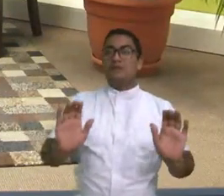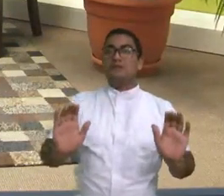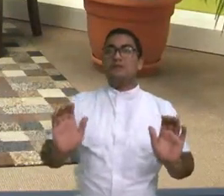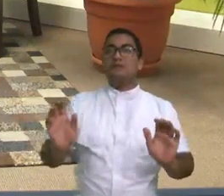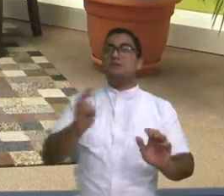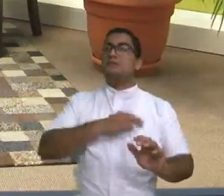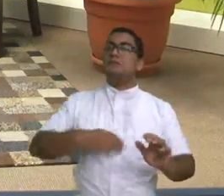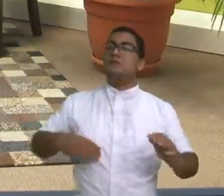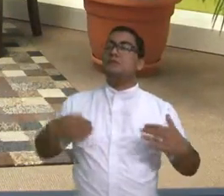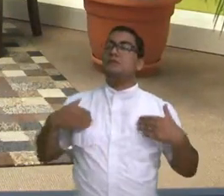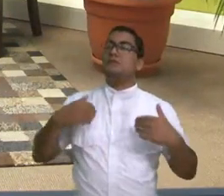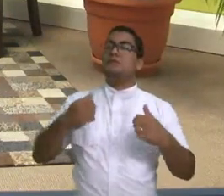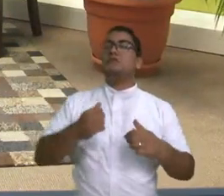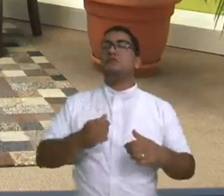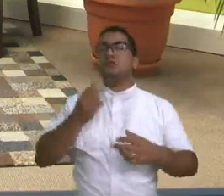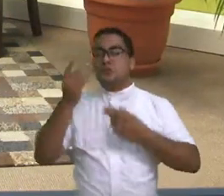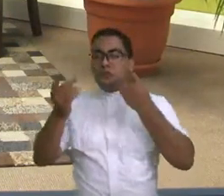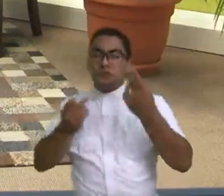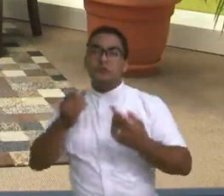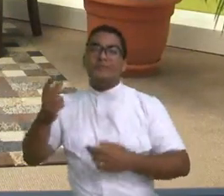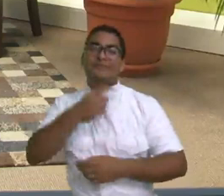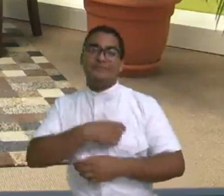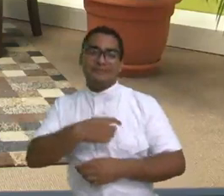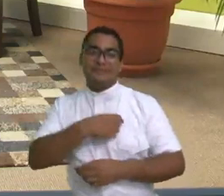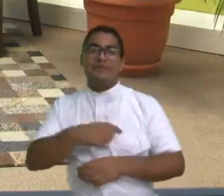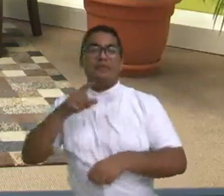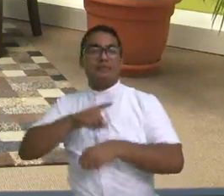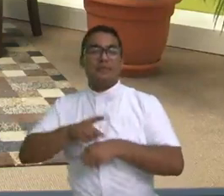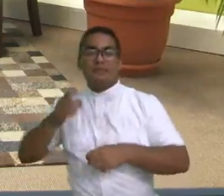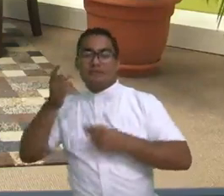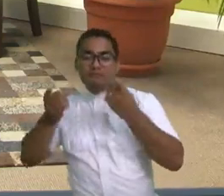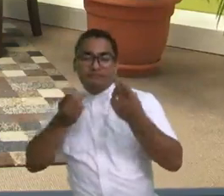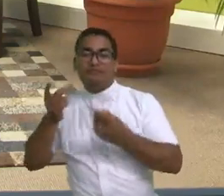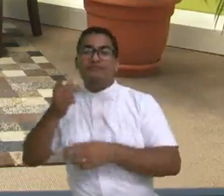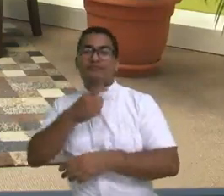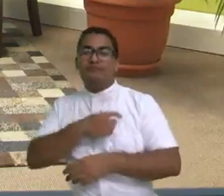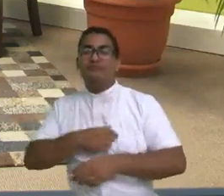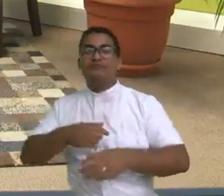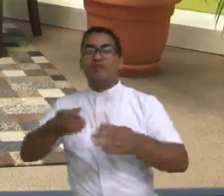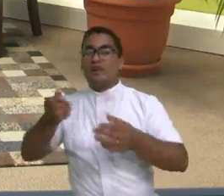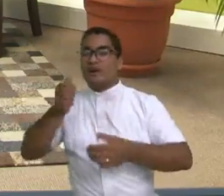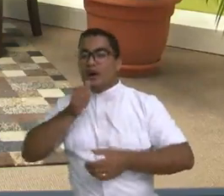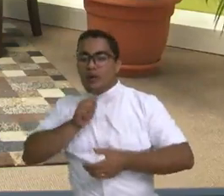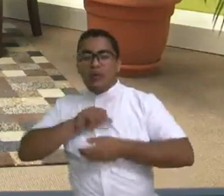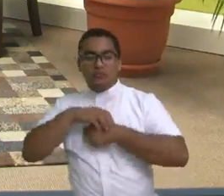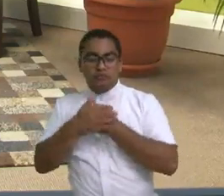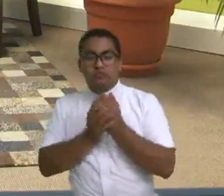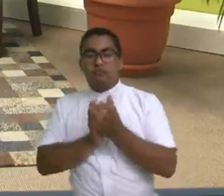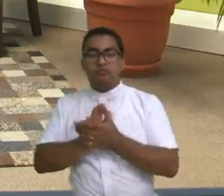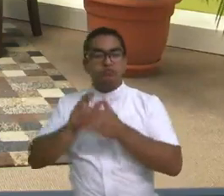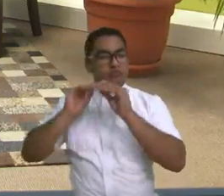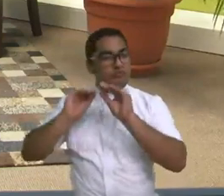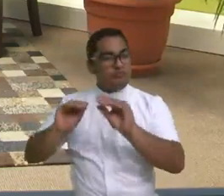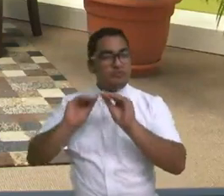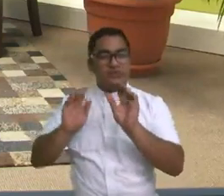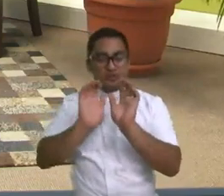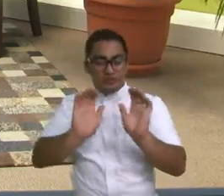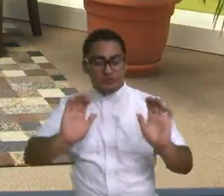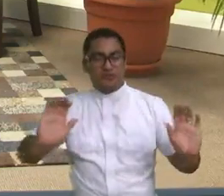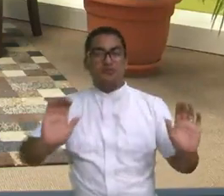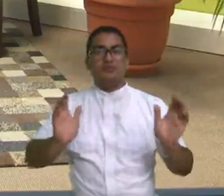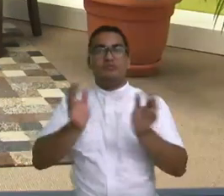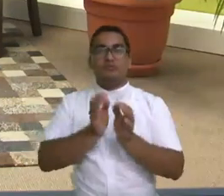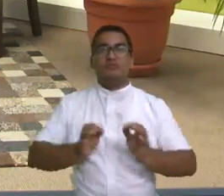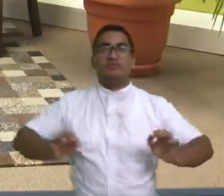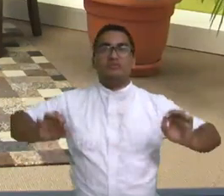Y ahorita hay una campaña bastante amplia sobre el lavado de manos, ¿verdad? Porque las respiratorias, pues sabemos que en